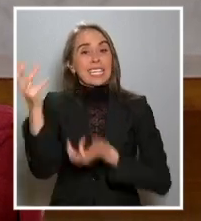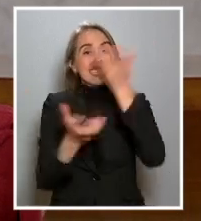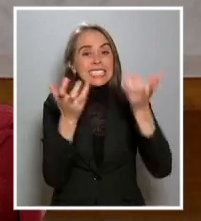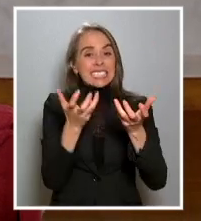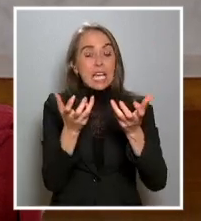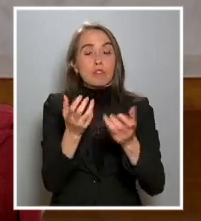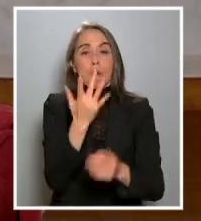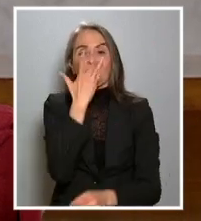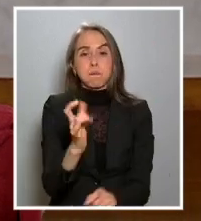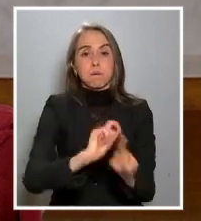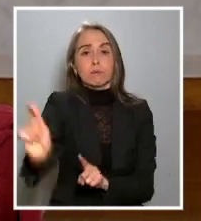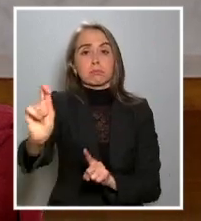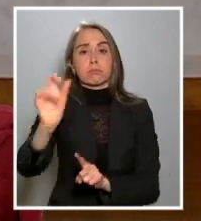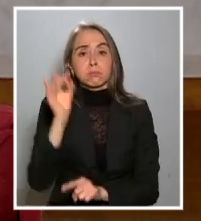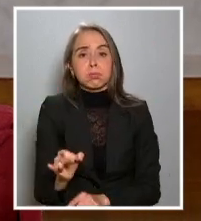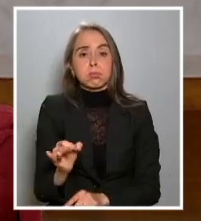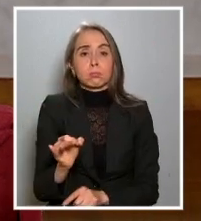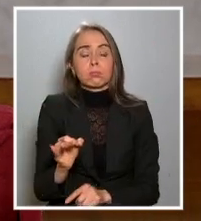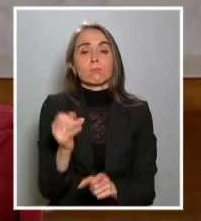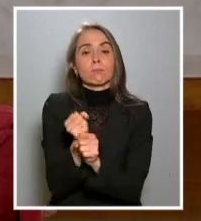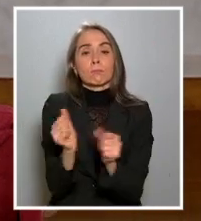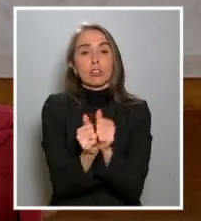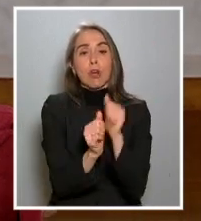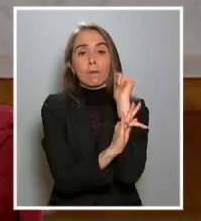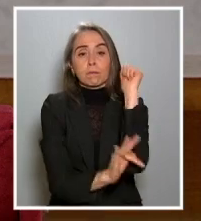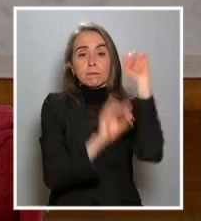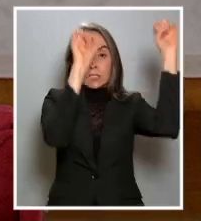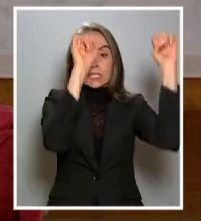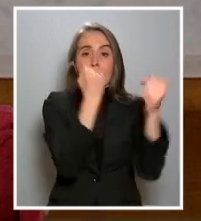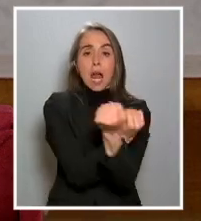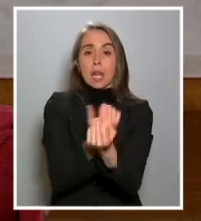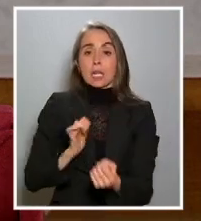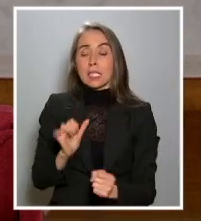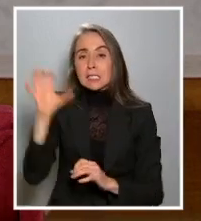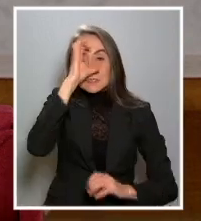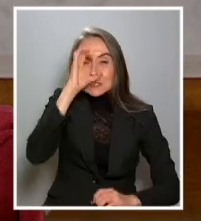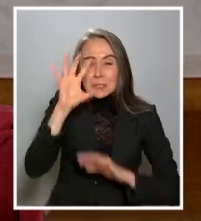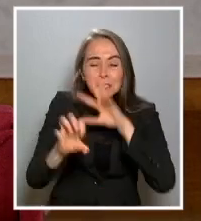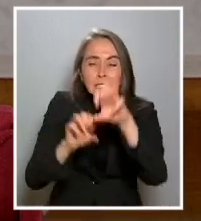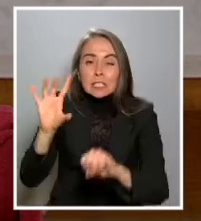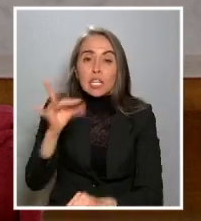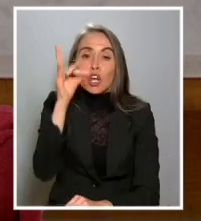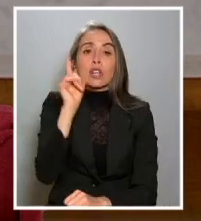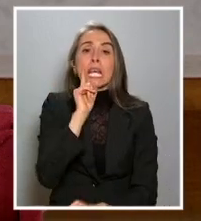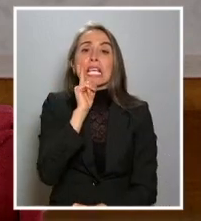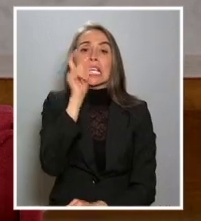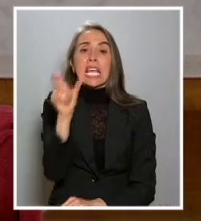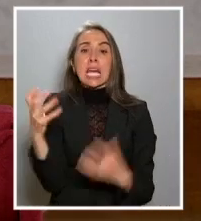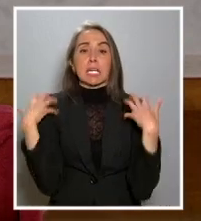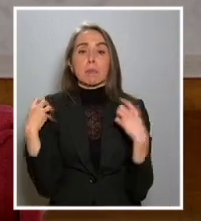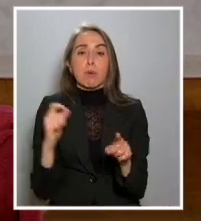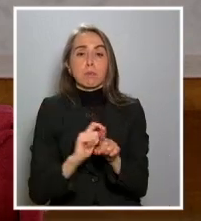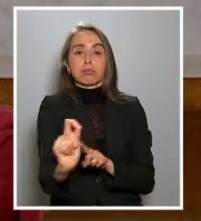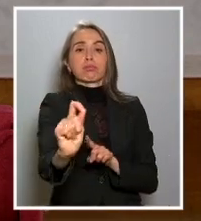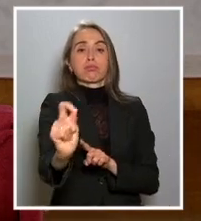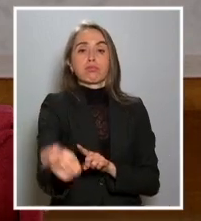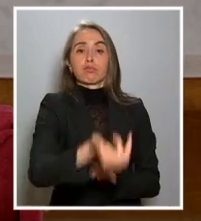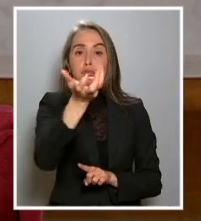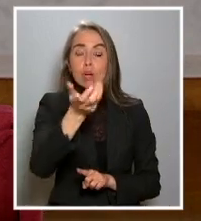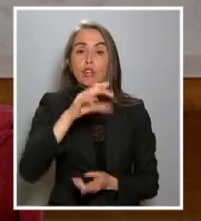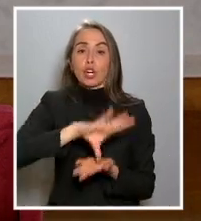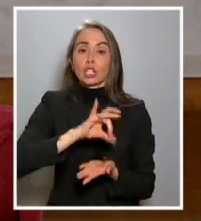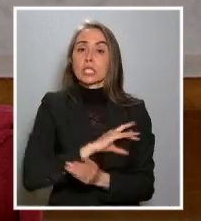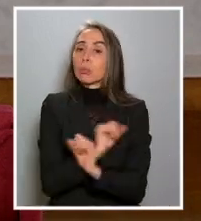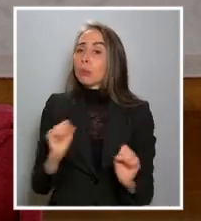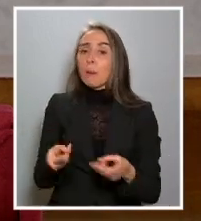fue intencional y trabajamos con el Ministerio Público y las policías para encontrar a los responsables, porque como país no